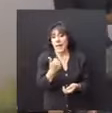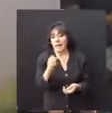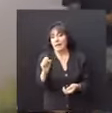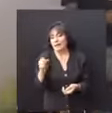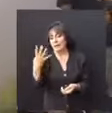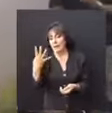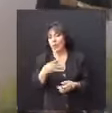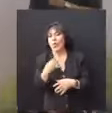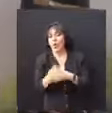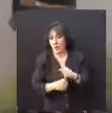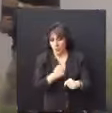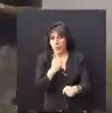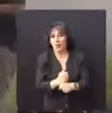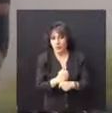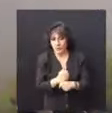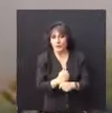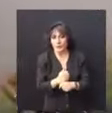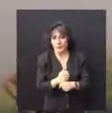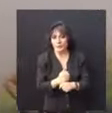edad.